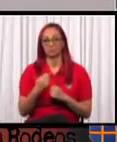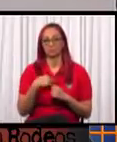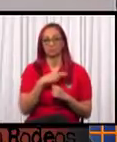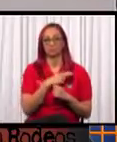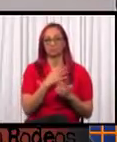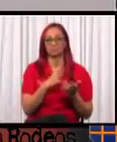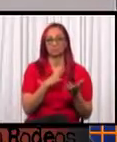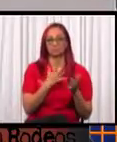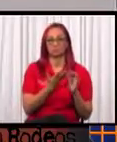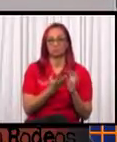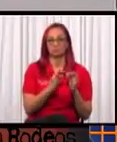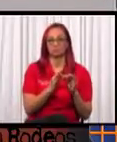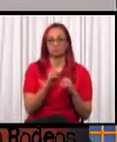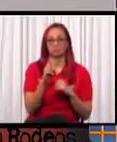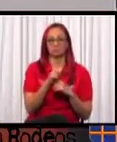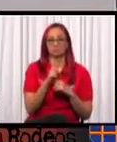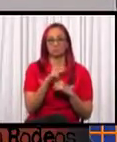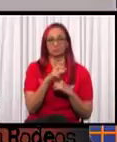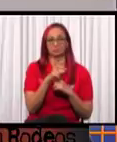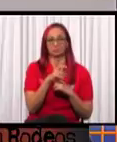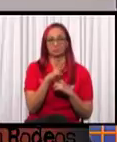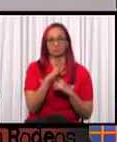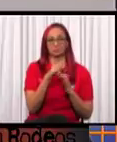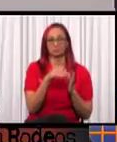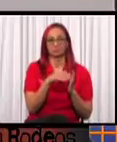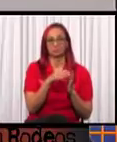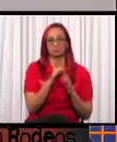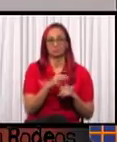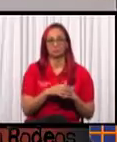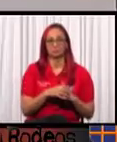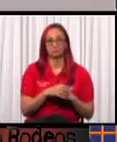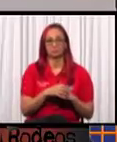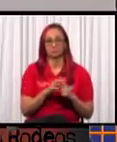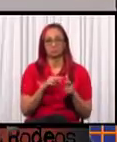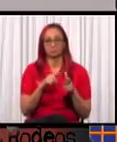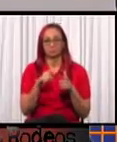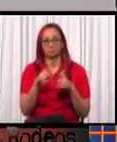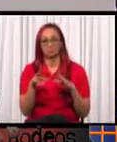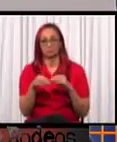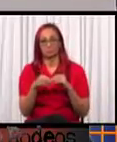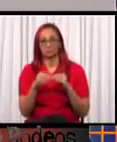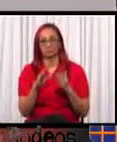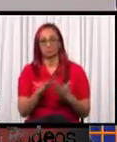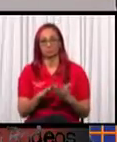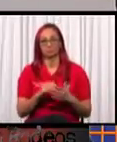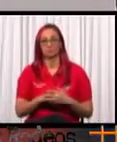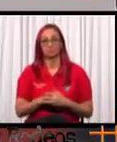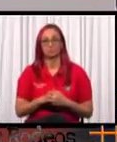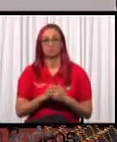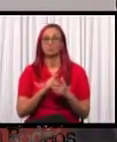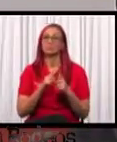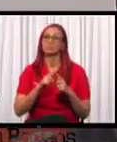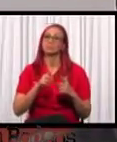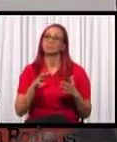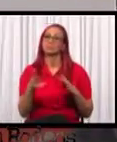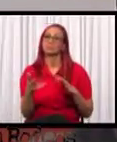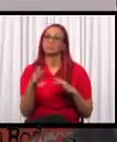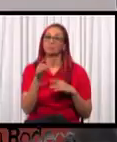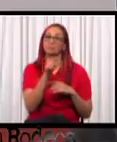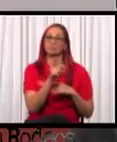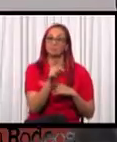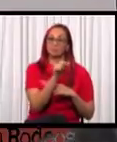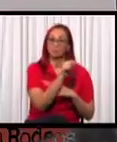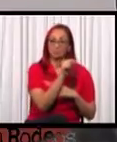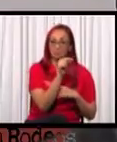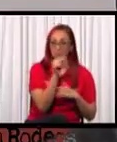necesitamos 340 mil toneladas. Es decir, somos muy pequeñitos. Entonces, esos precios que son,